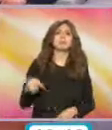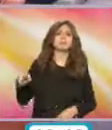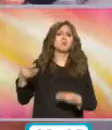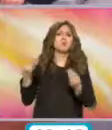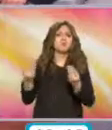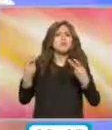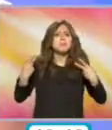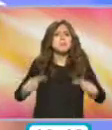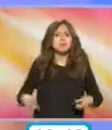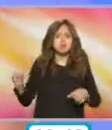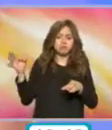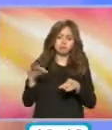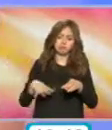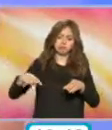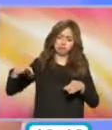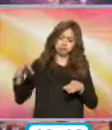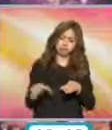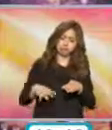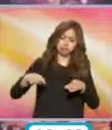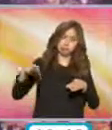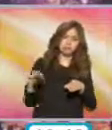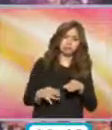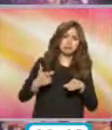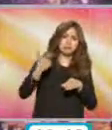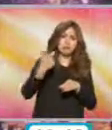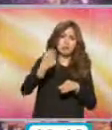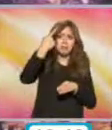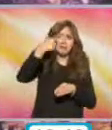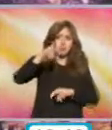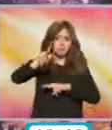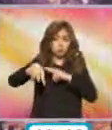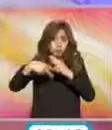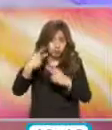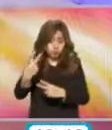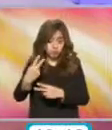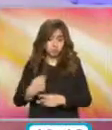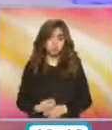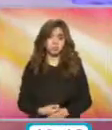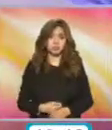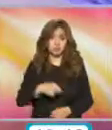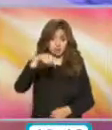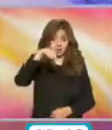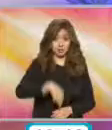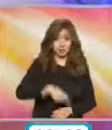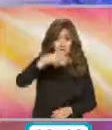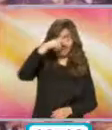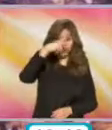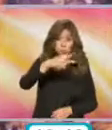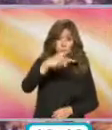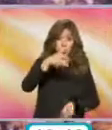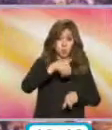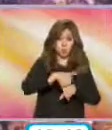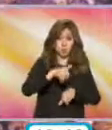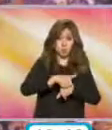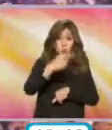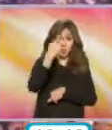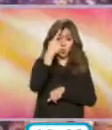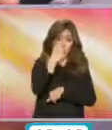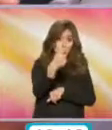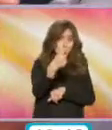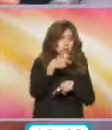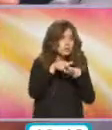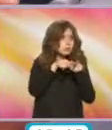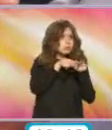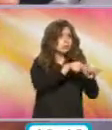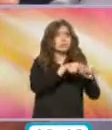muchos años de Así su es. vida. Se lo supone hacen. que la afición mexicana es una la, de esas. la número uno casi en cuanto a seguir a sus selecciones.